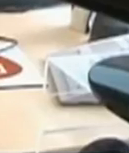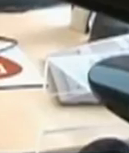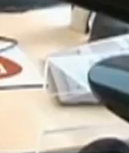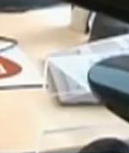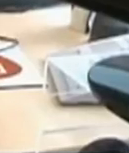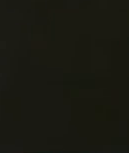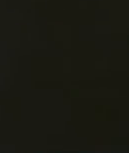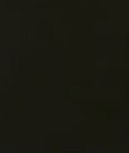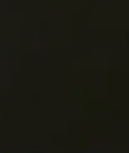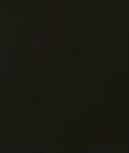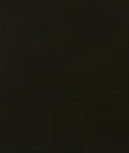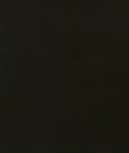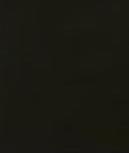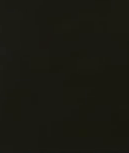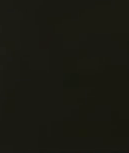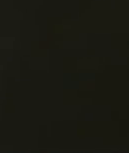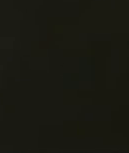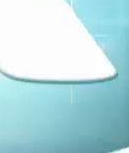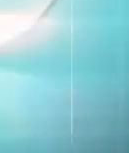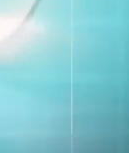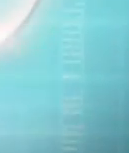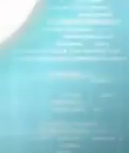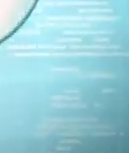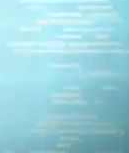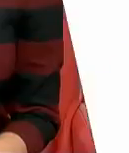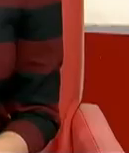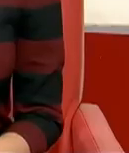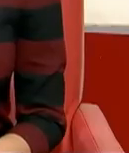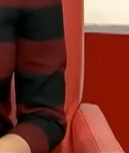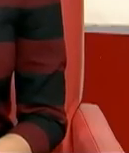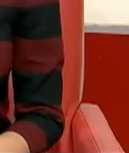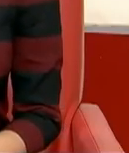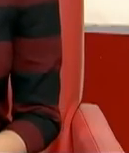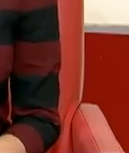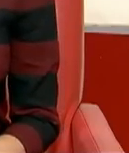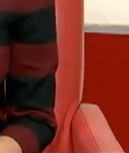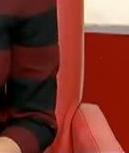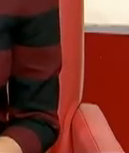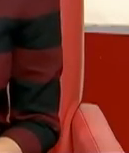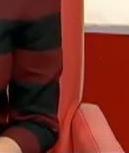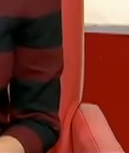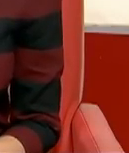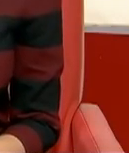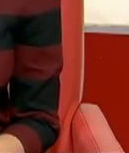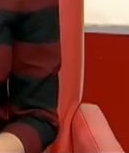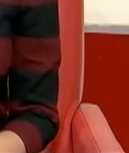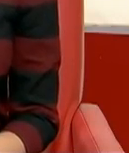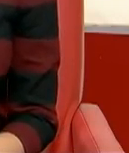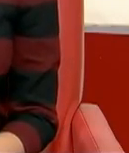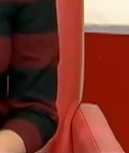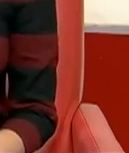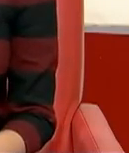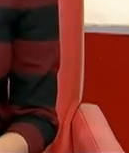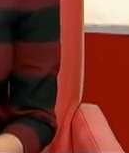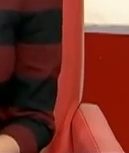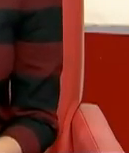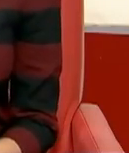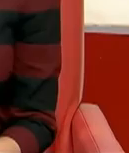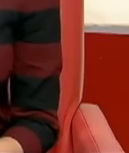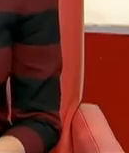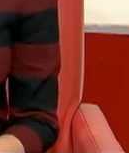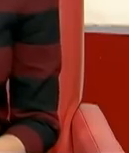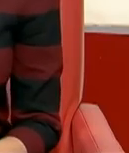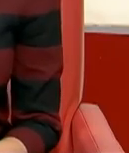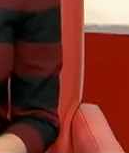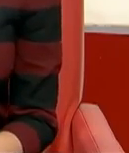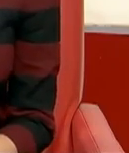sido presentadas por el senador Edward Markey. Y bueno, recordemos que pues hace tan solo unos días pues esta